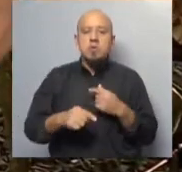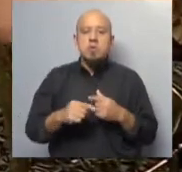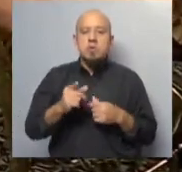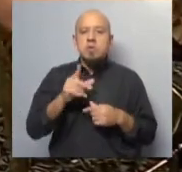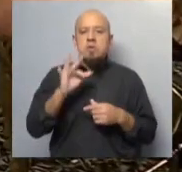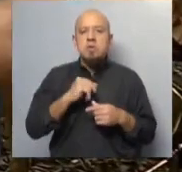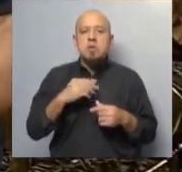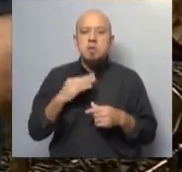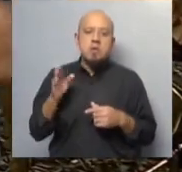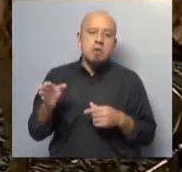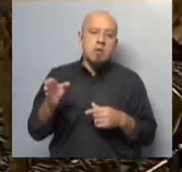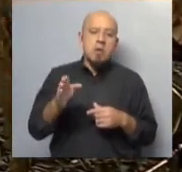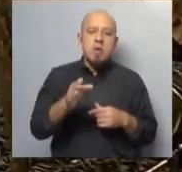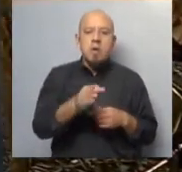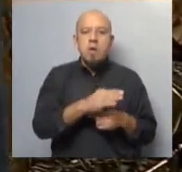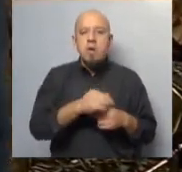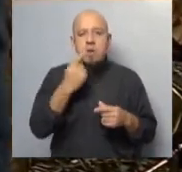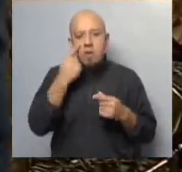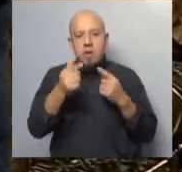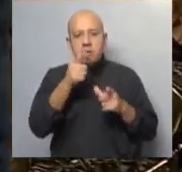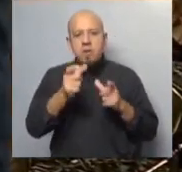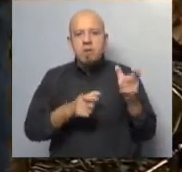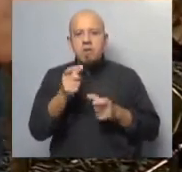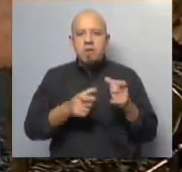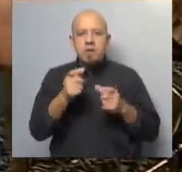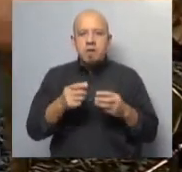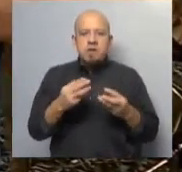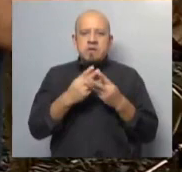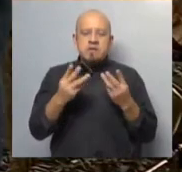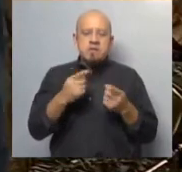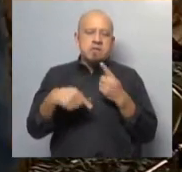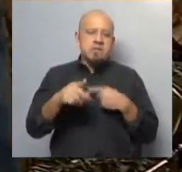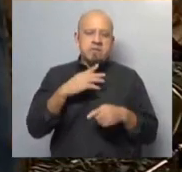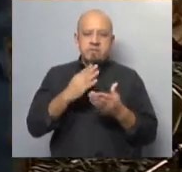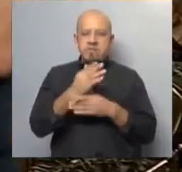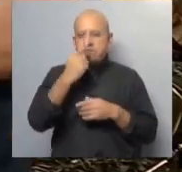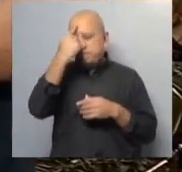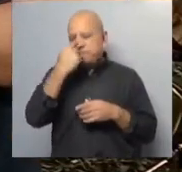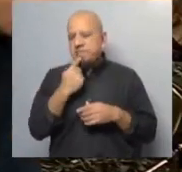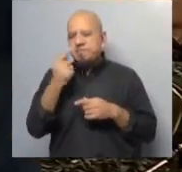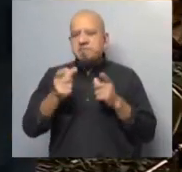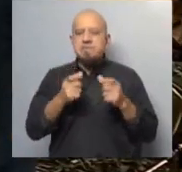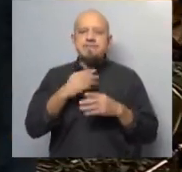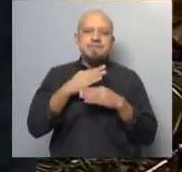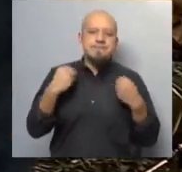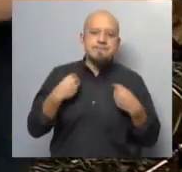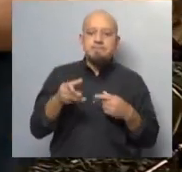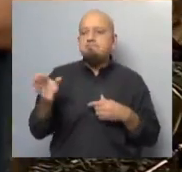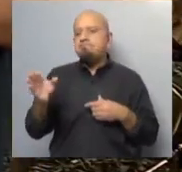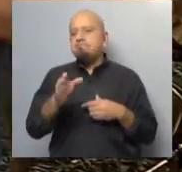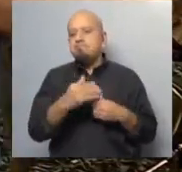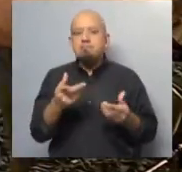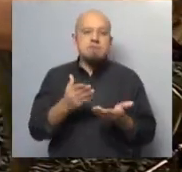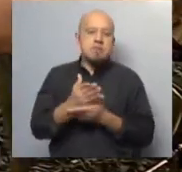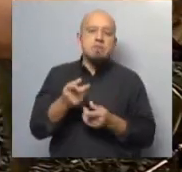sea, recorremos los mismos lugares, vemos las mismas personas en general, en promedio, del almacén a la escuela a los niños, lugares.